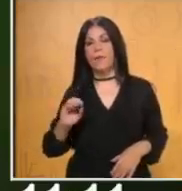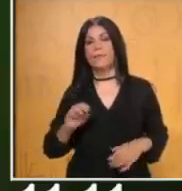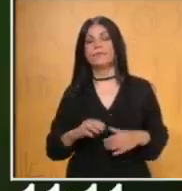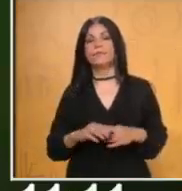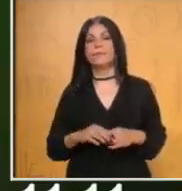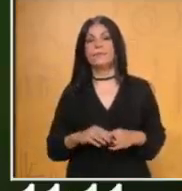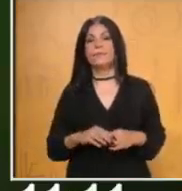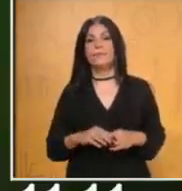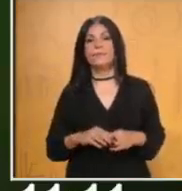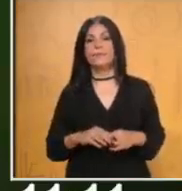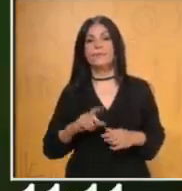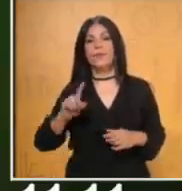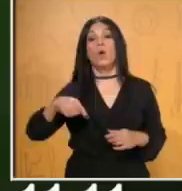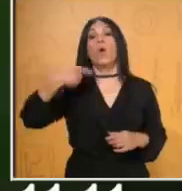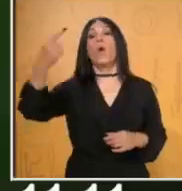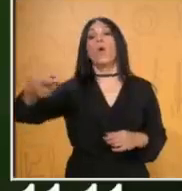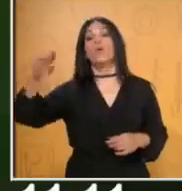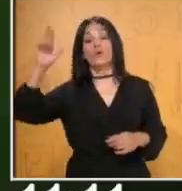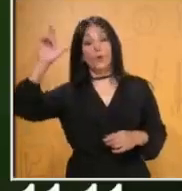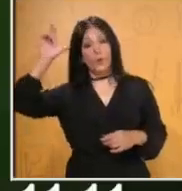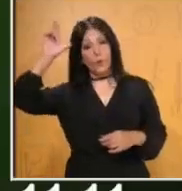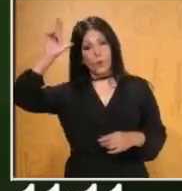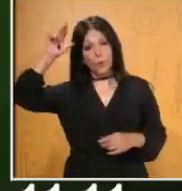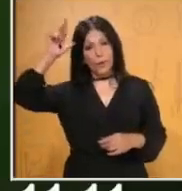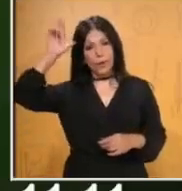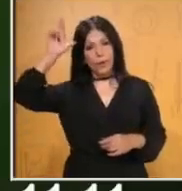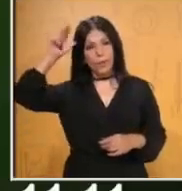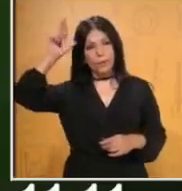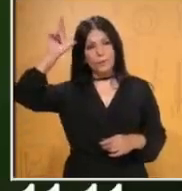Siguiente, conejo.